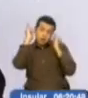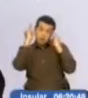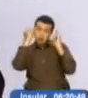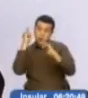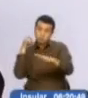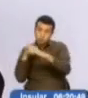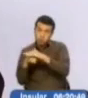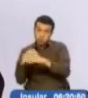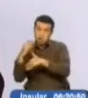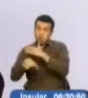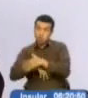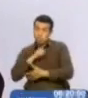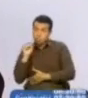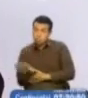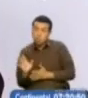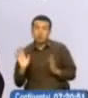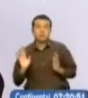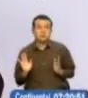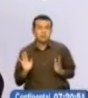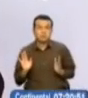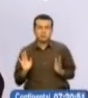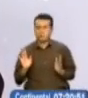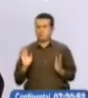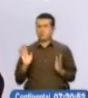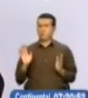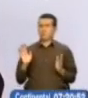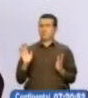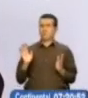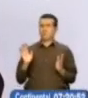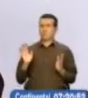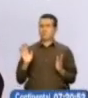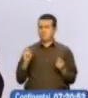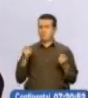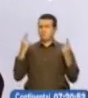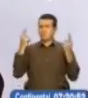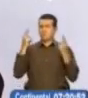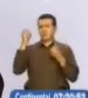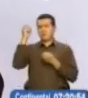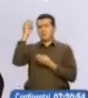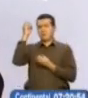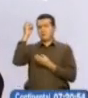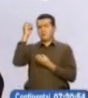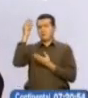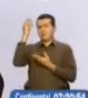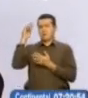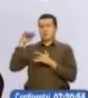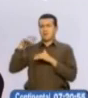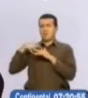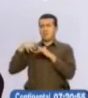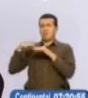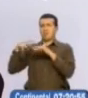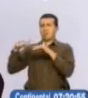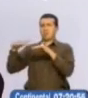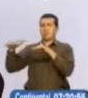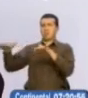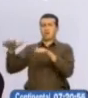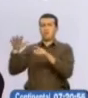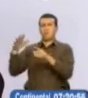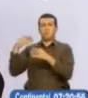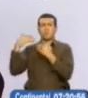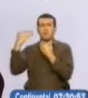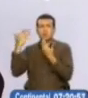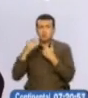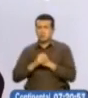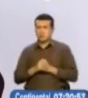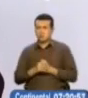violaron para abortar. ¿Te das cuenta de esa clase de discursos que se empiezan a posicionar en el análisis político